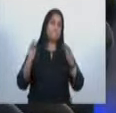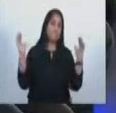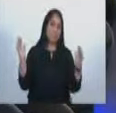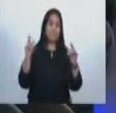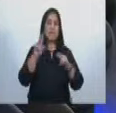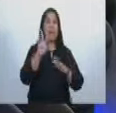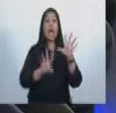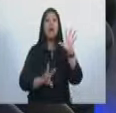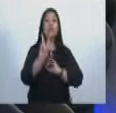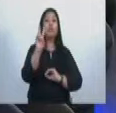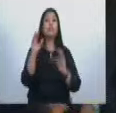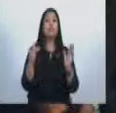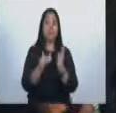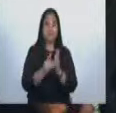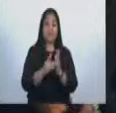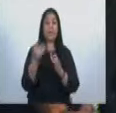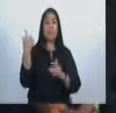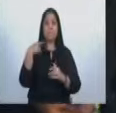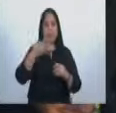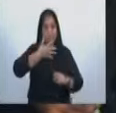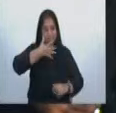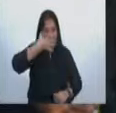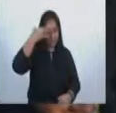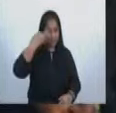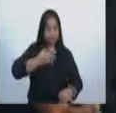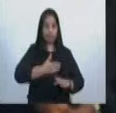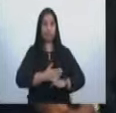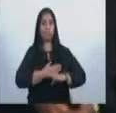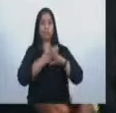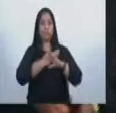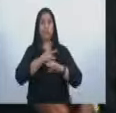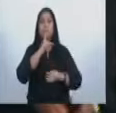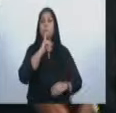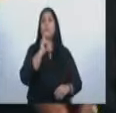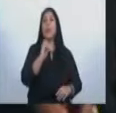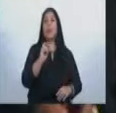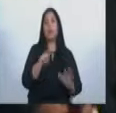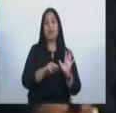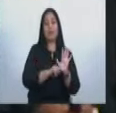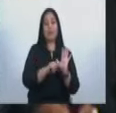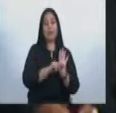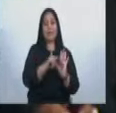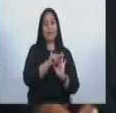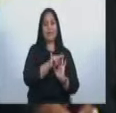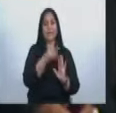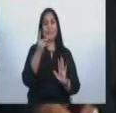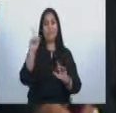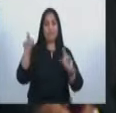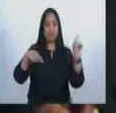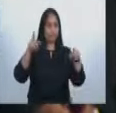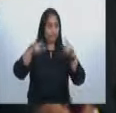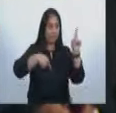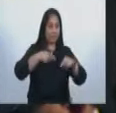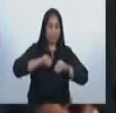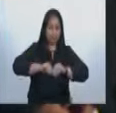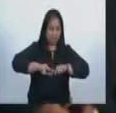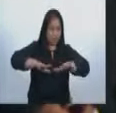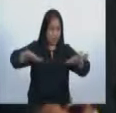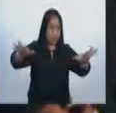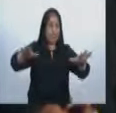a 12000 para poder efectivamente garantizar tener un mejor nivel de presencia en las